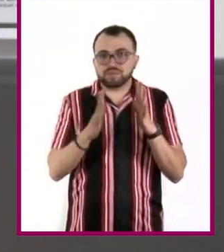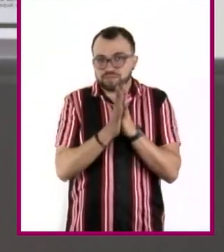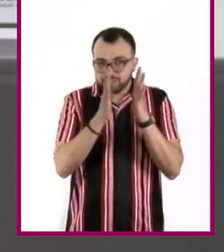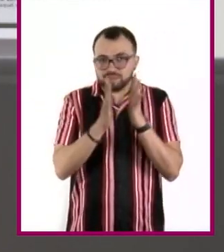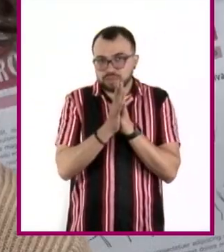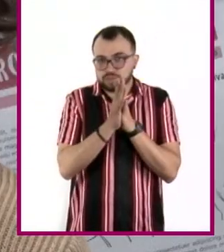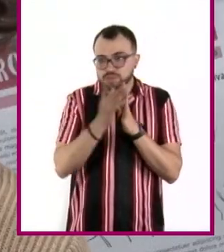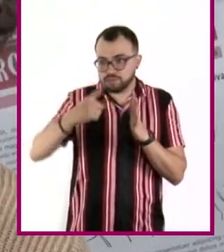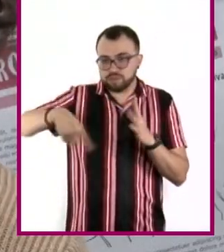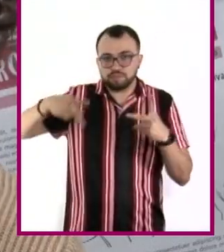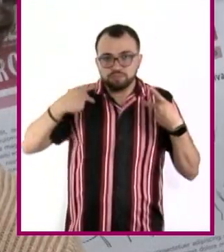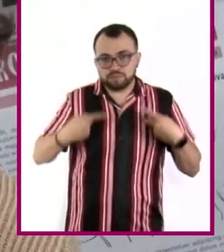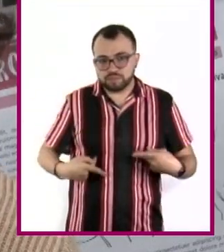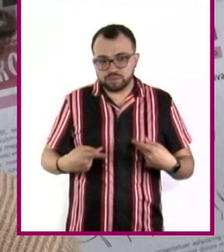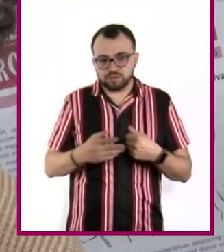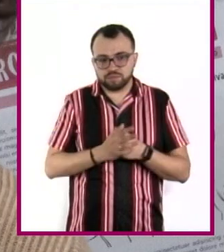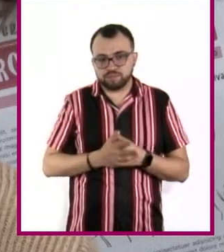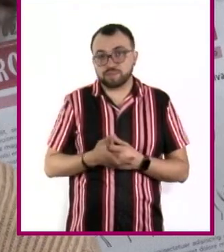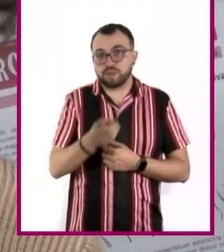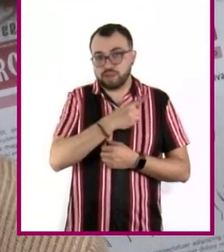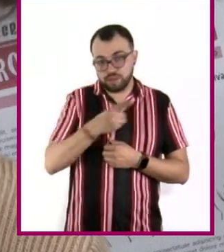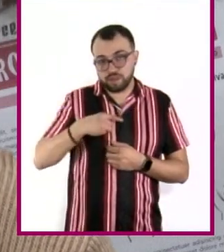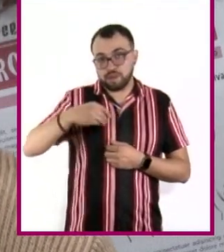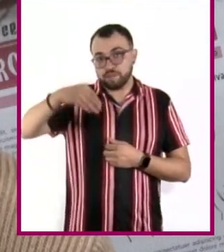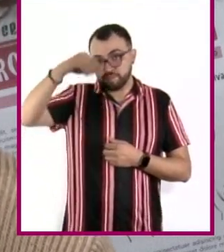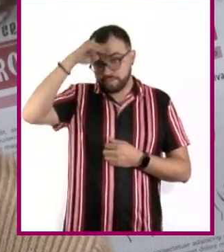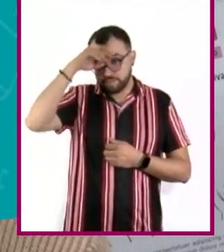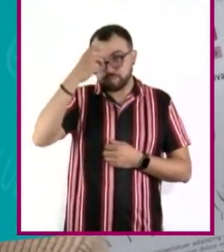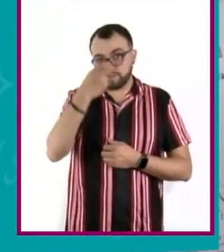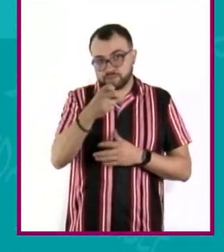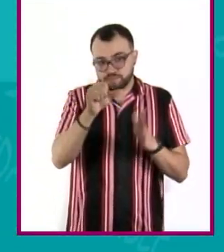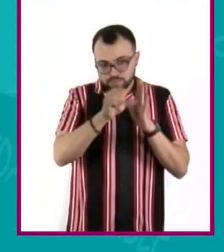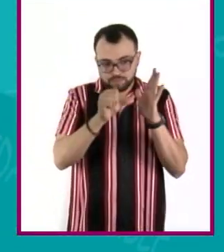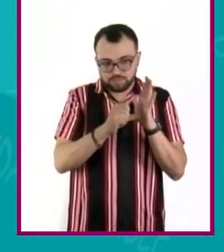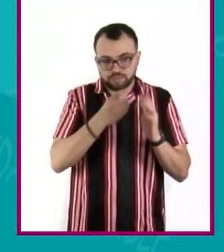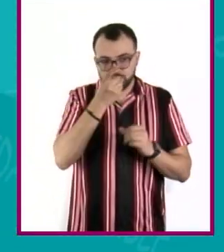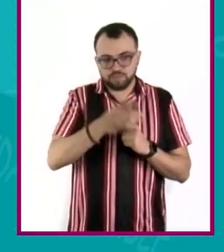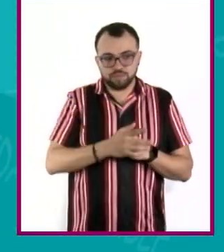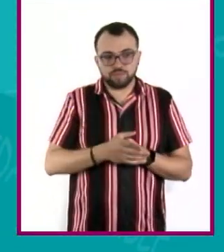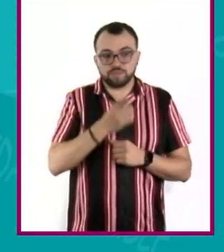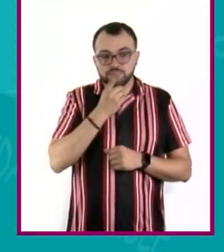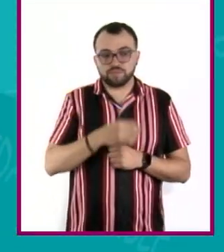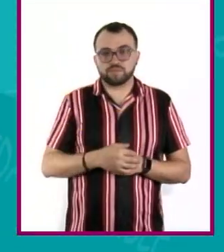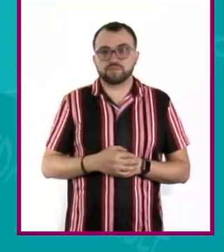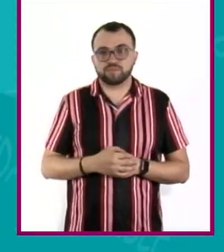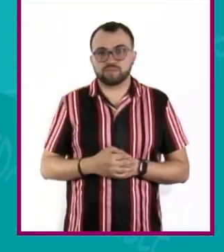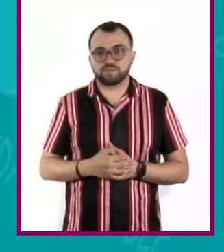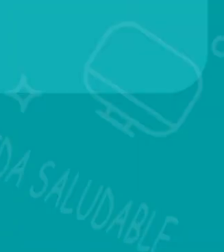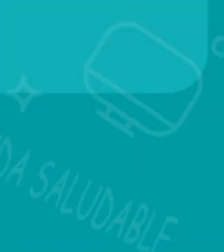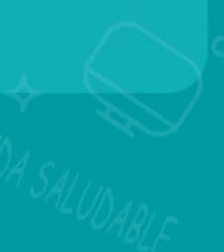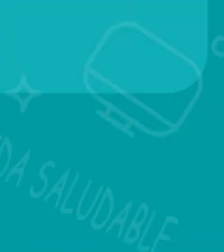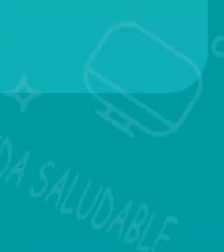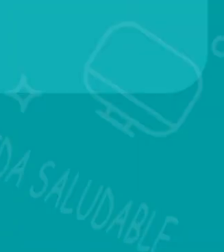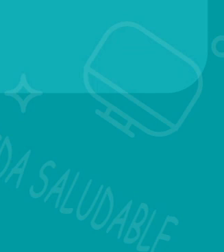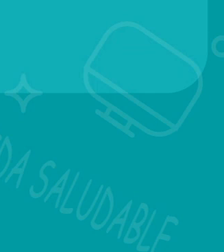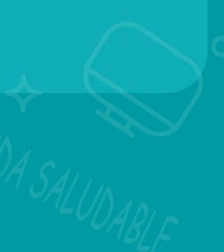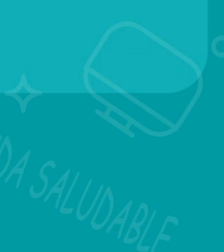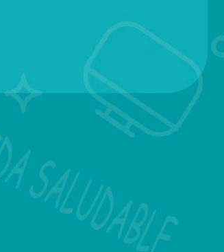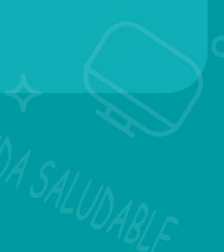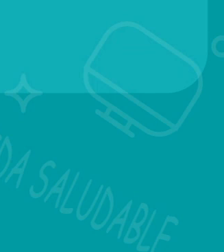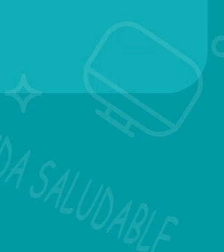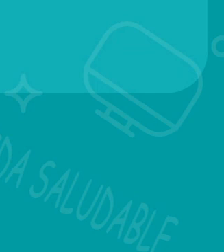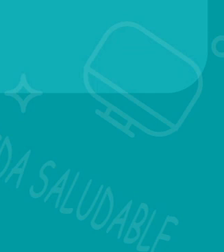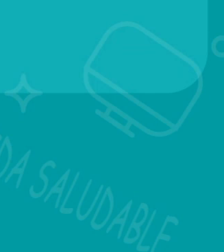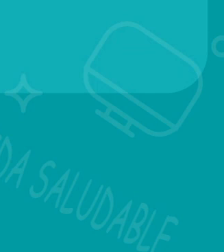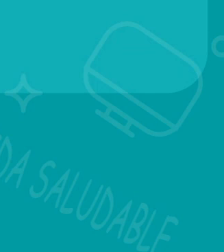otros. Sin embargo, habría que pensar en esto que dice el artículo. El fin del enfrentamiento entre capitalismo y socialismo pudo llevar